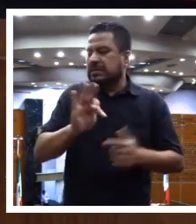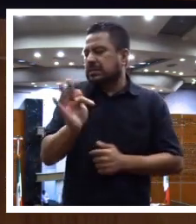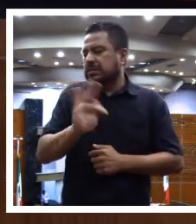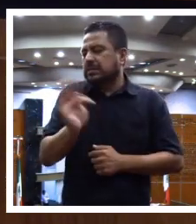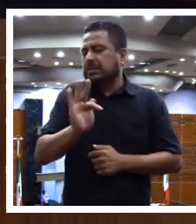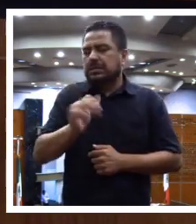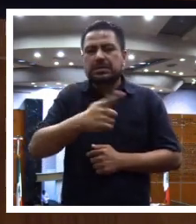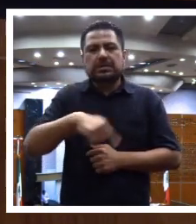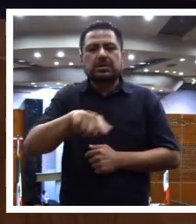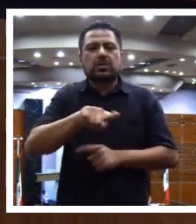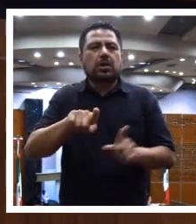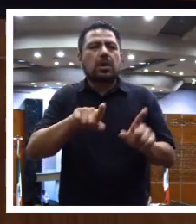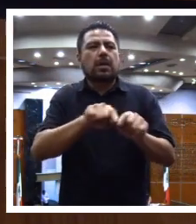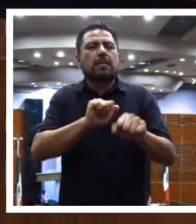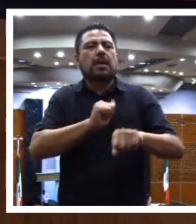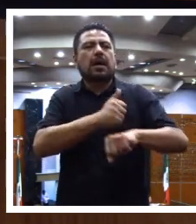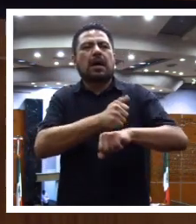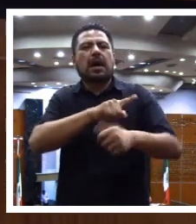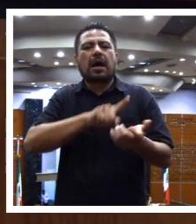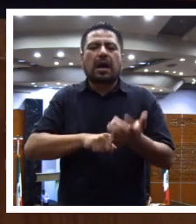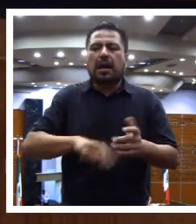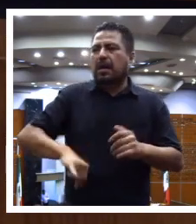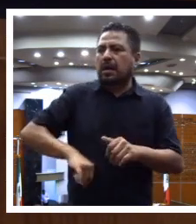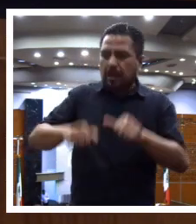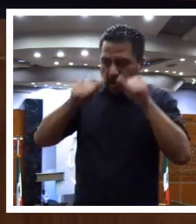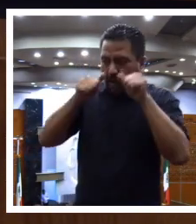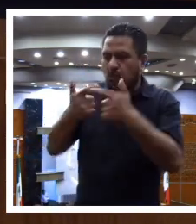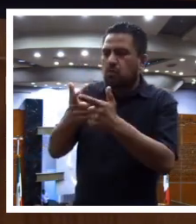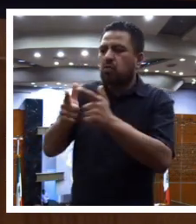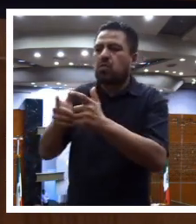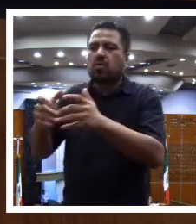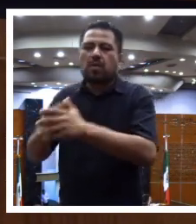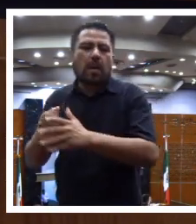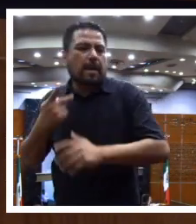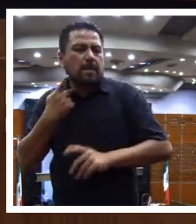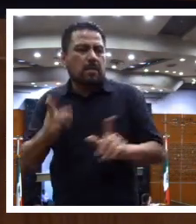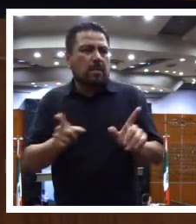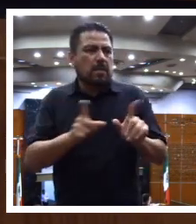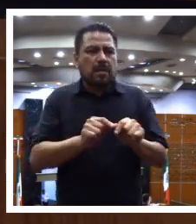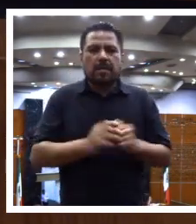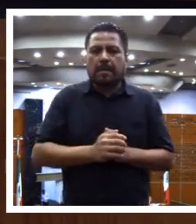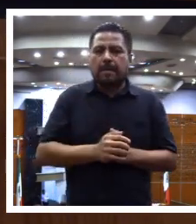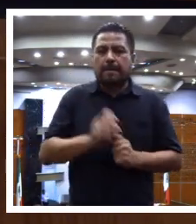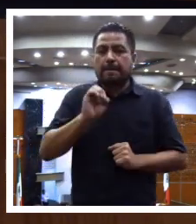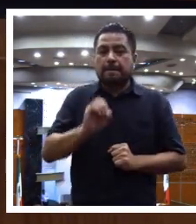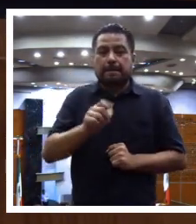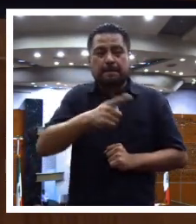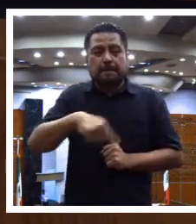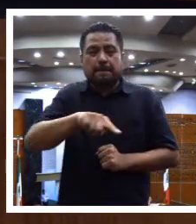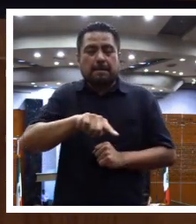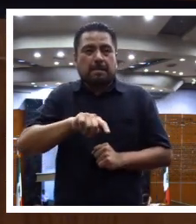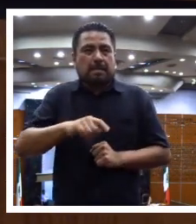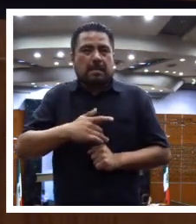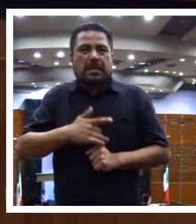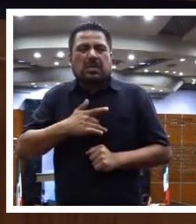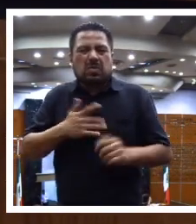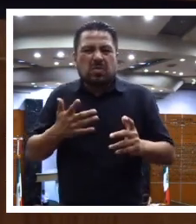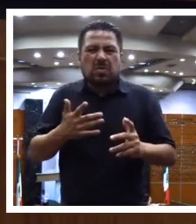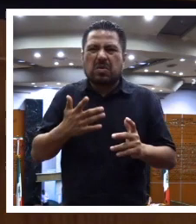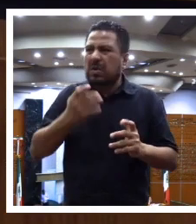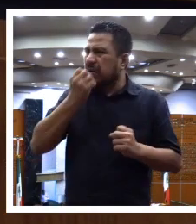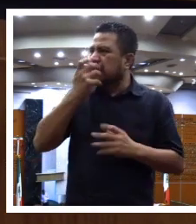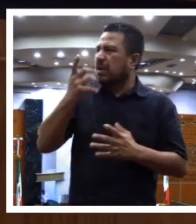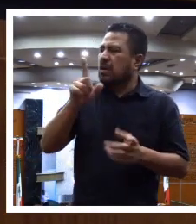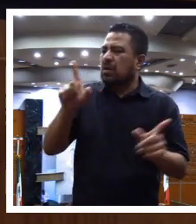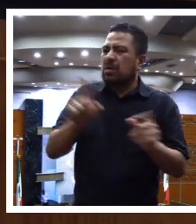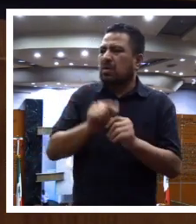solo autómatas serviles a los intereses de su partido político? ¿Acaso son dóciles al grito de